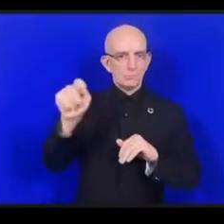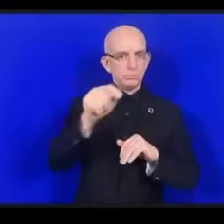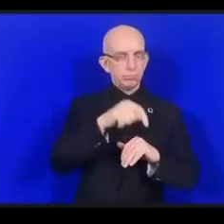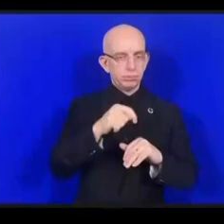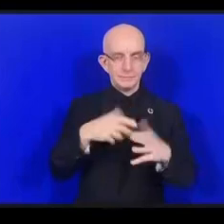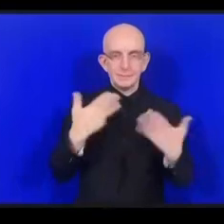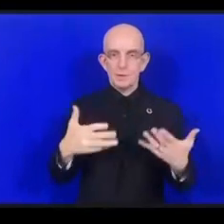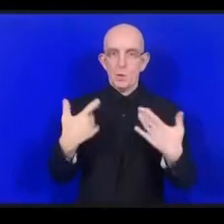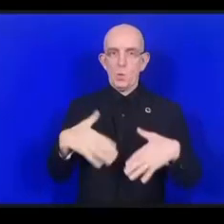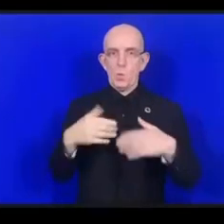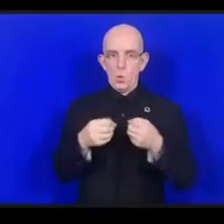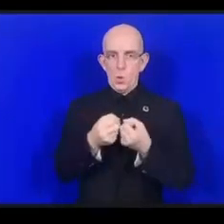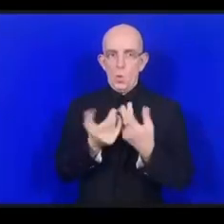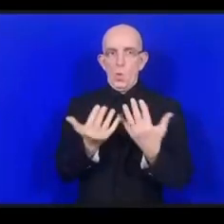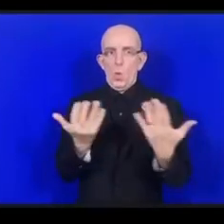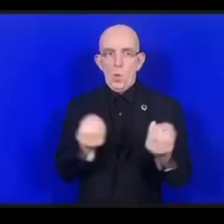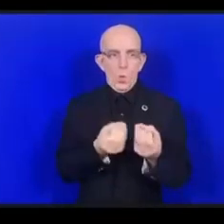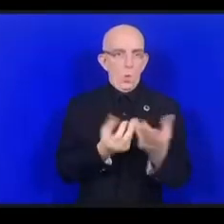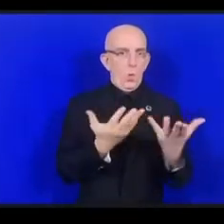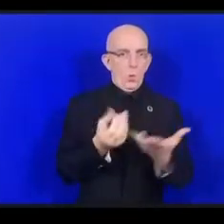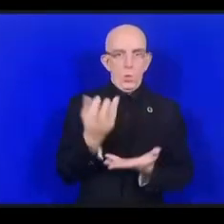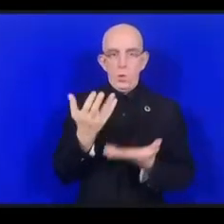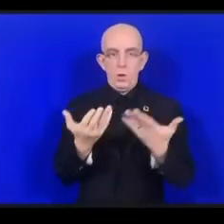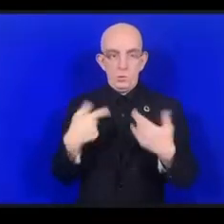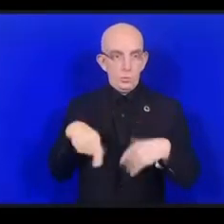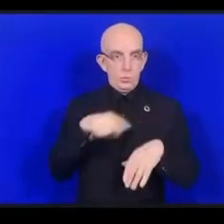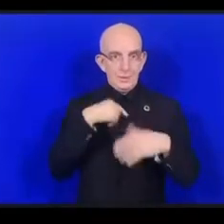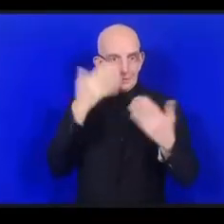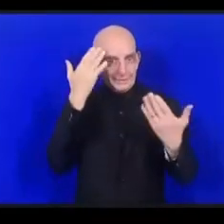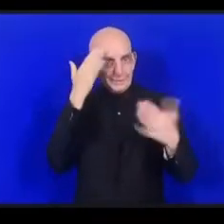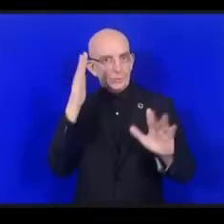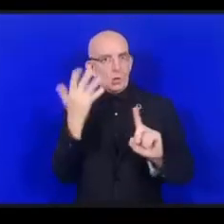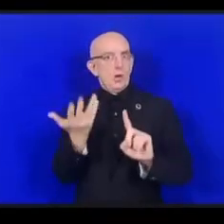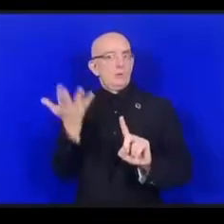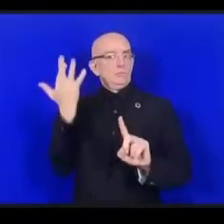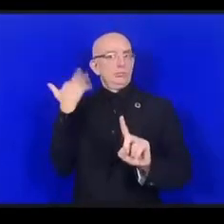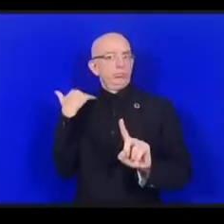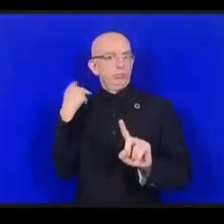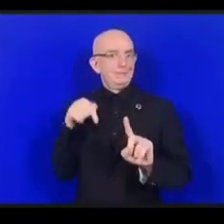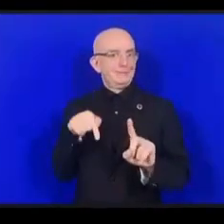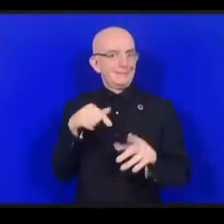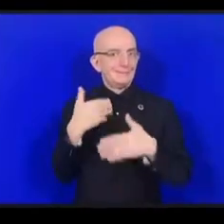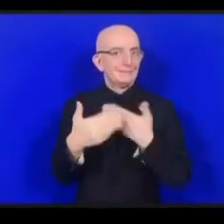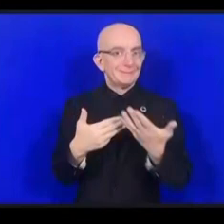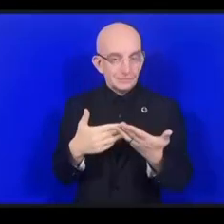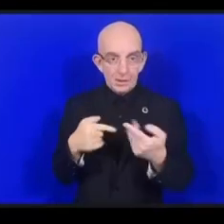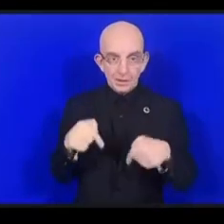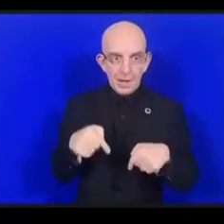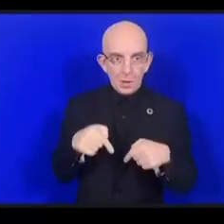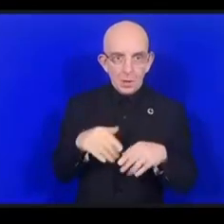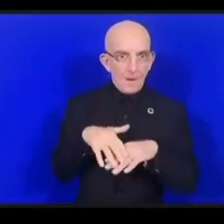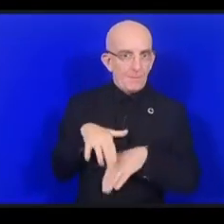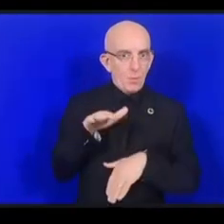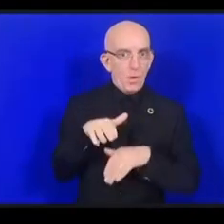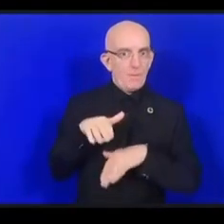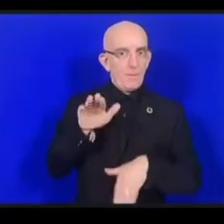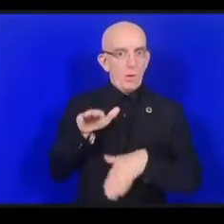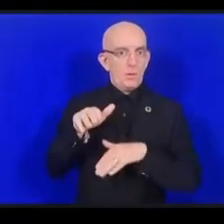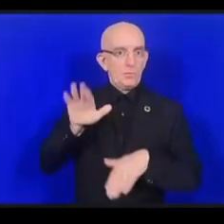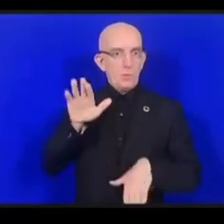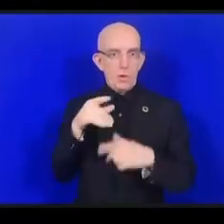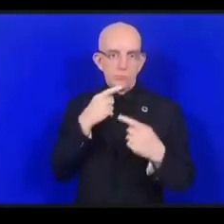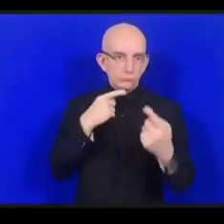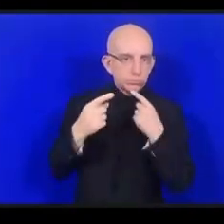distintas del internet cosas que hemos escuchado ya muchas veces pero lo que nos dimos cuenta fue que lo más importante